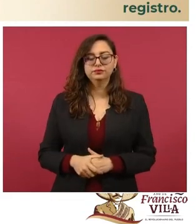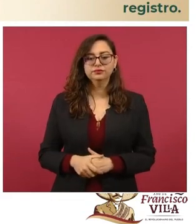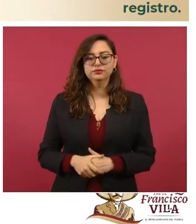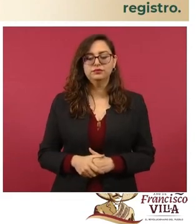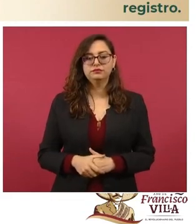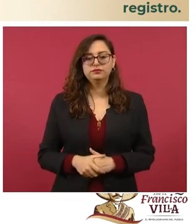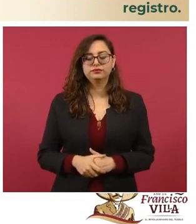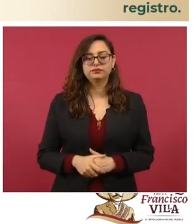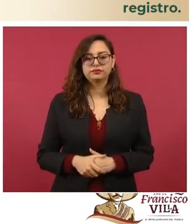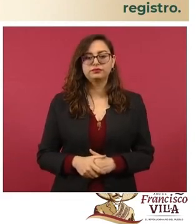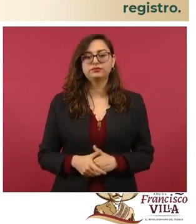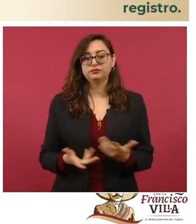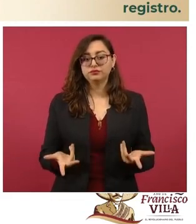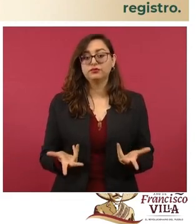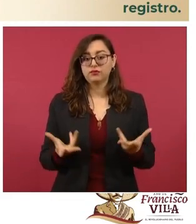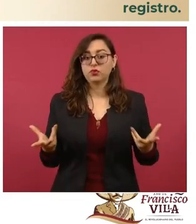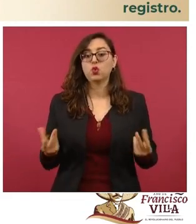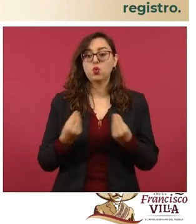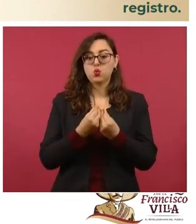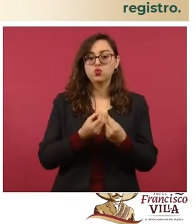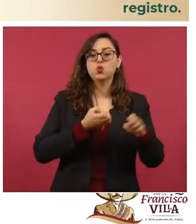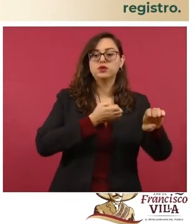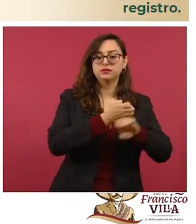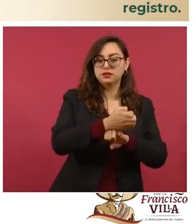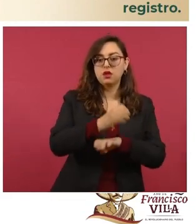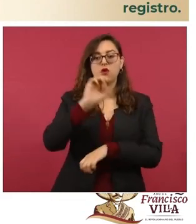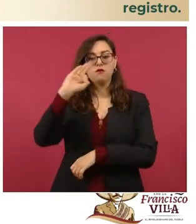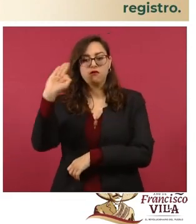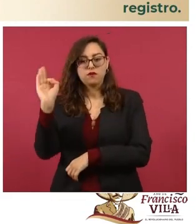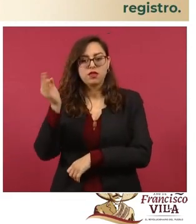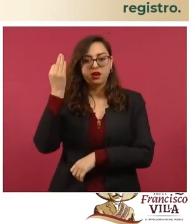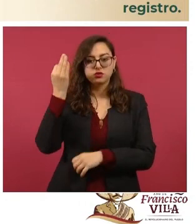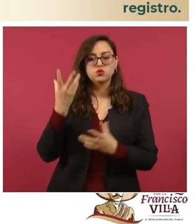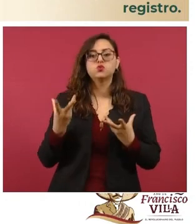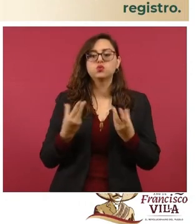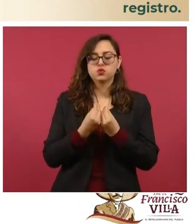Es la colaboración conjunta. Adelante.